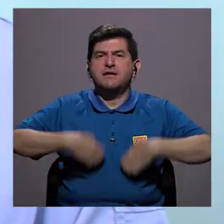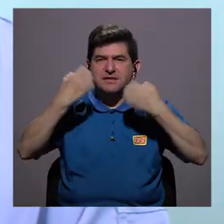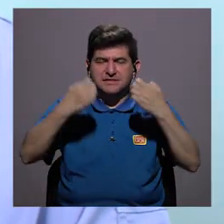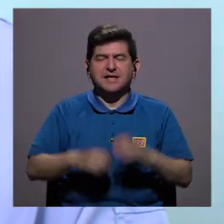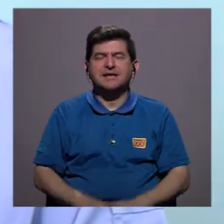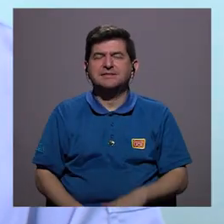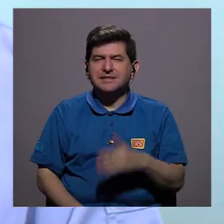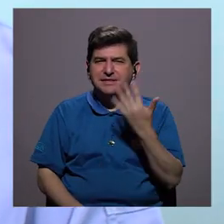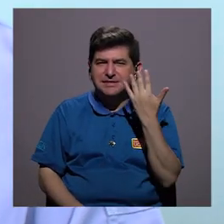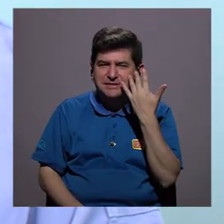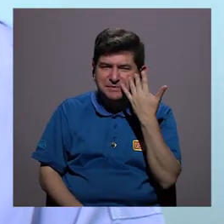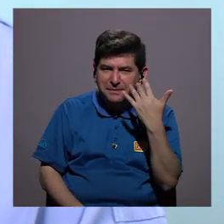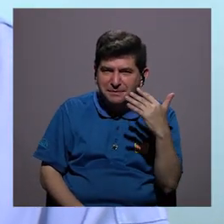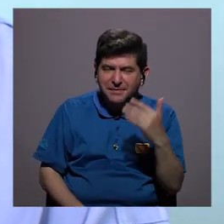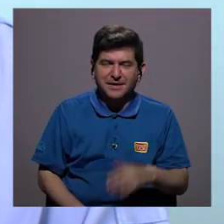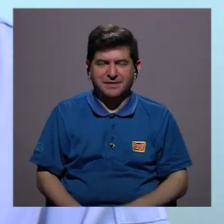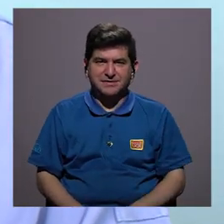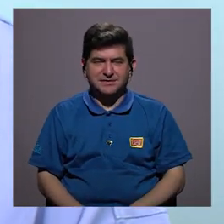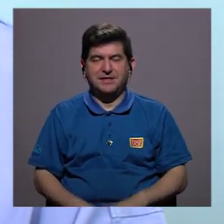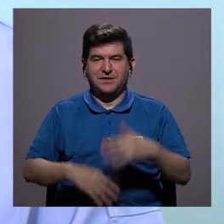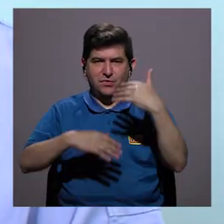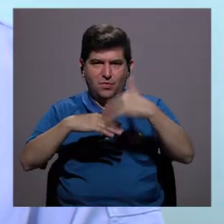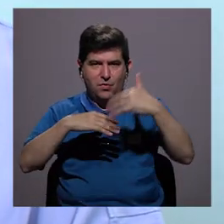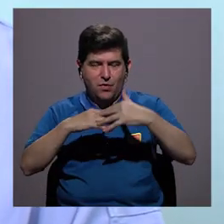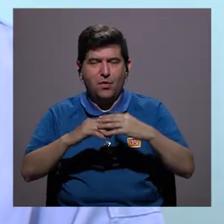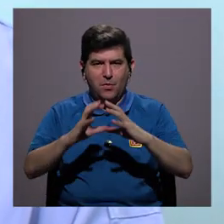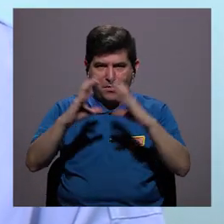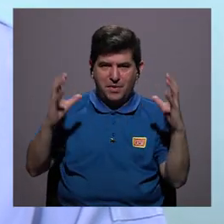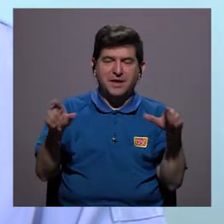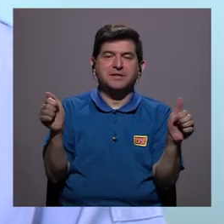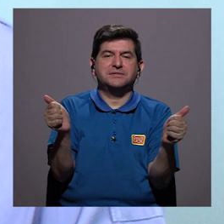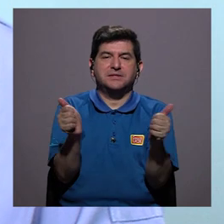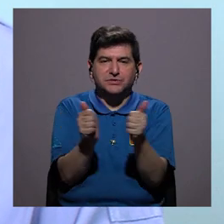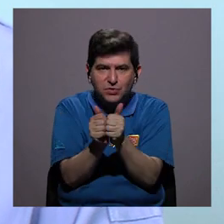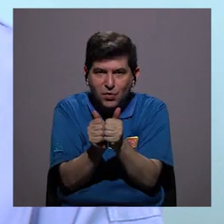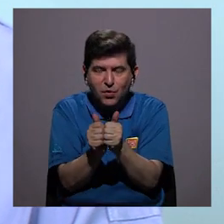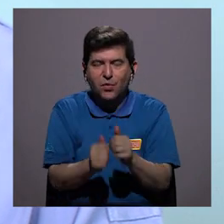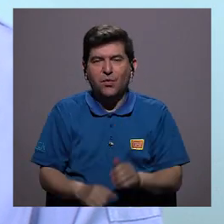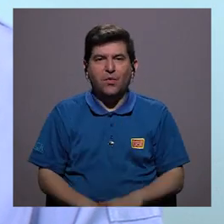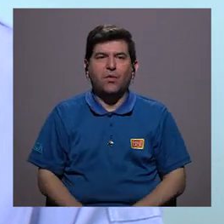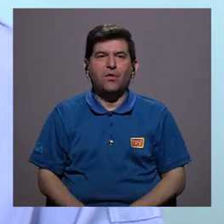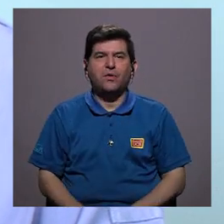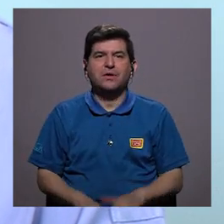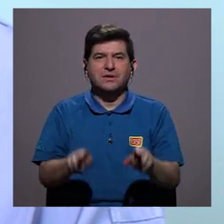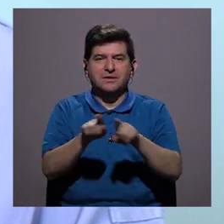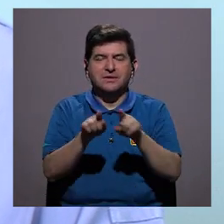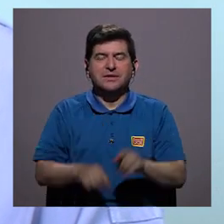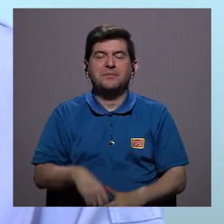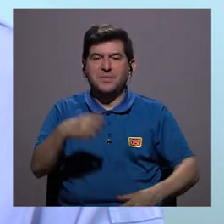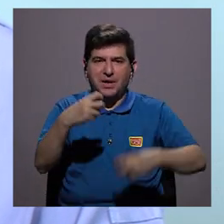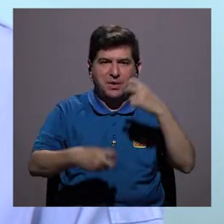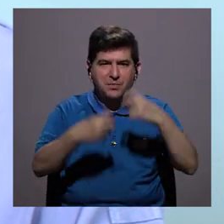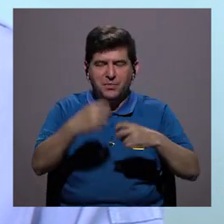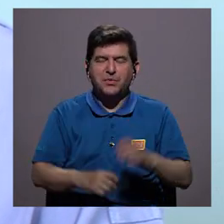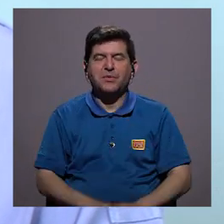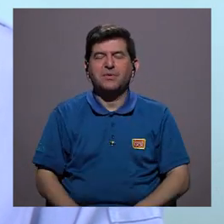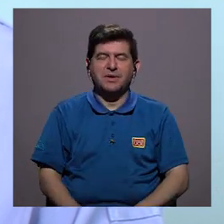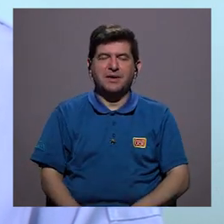es concomitancia. Por ejemplo, hay personas que tienen varices, pero también tienen, por ejemplo, osteoartrosis en la